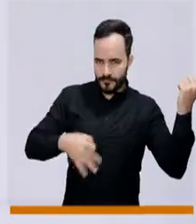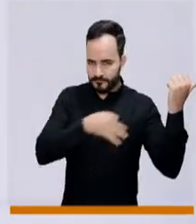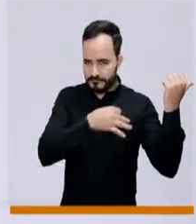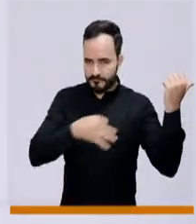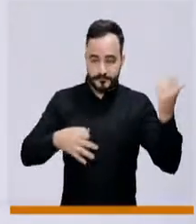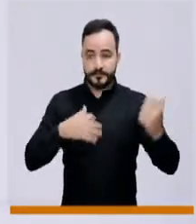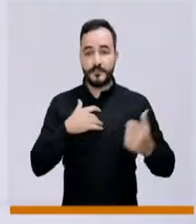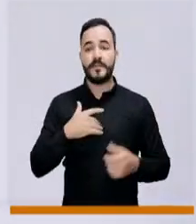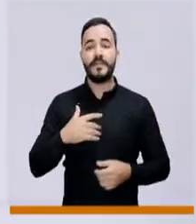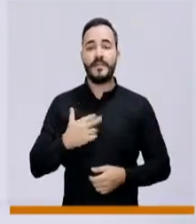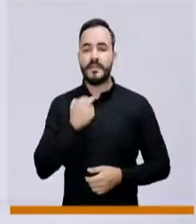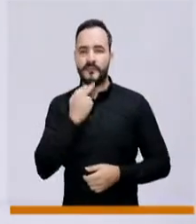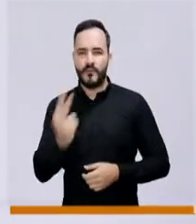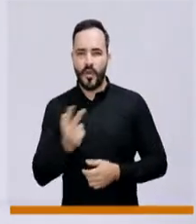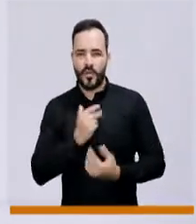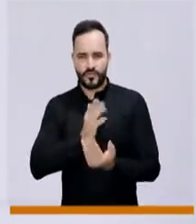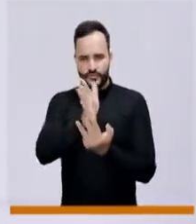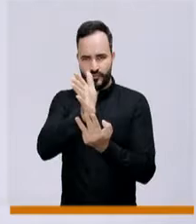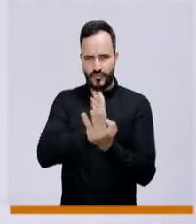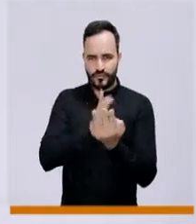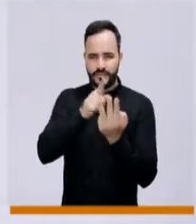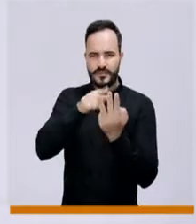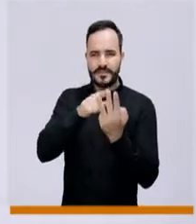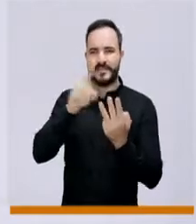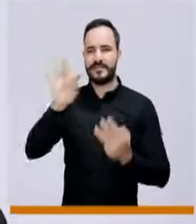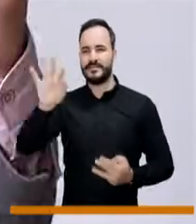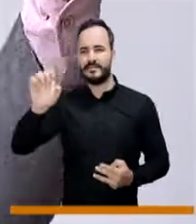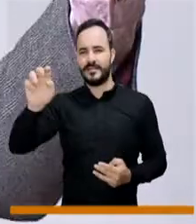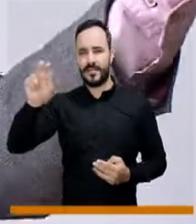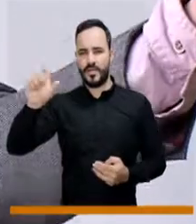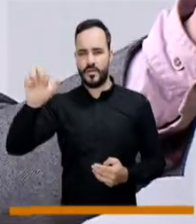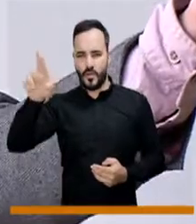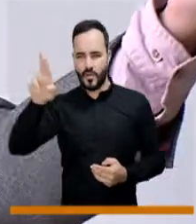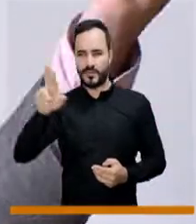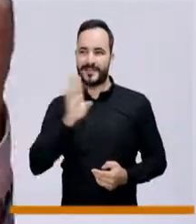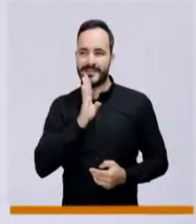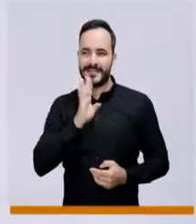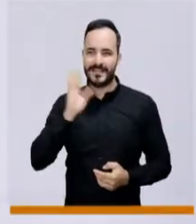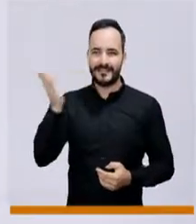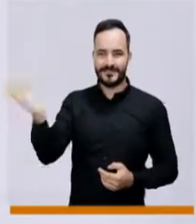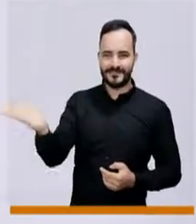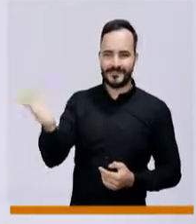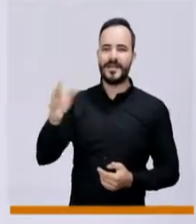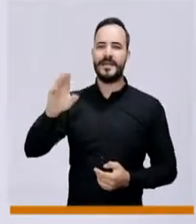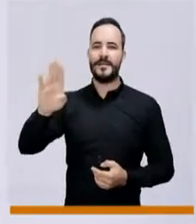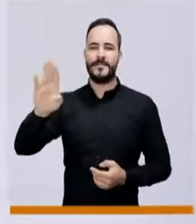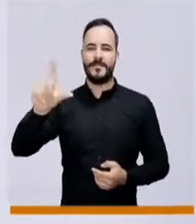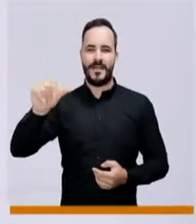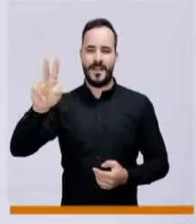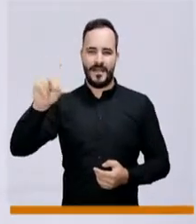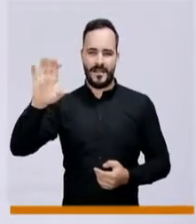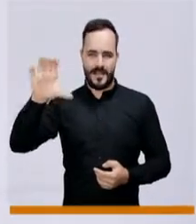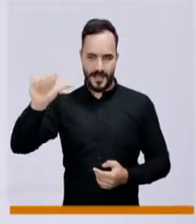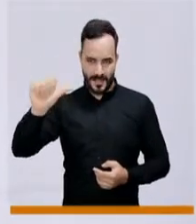un escenario de encuentro ciudadano de todas las comunas, corregimientos, que está cerca al metro, entonces el acceso es fácil y por lo tanto también